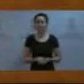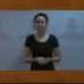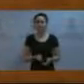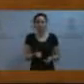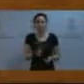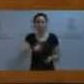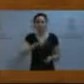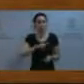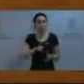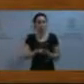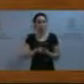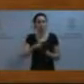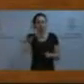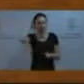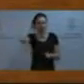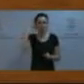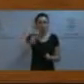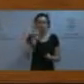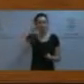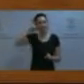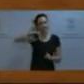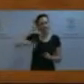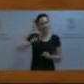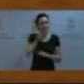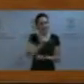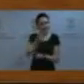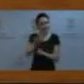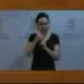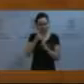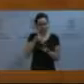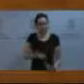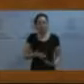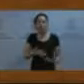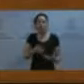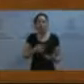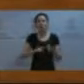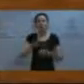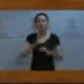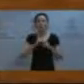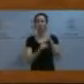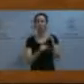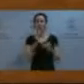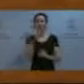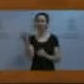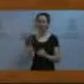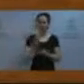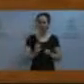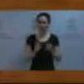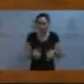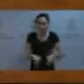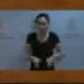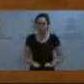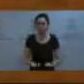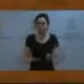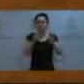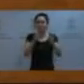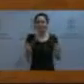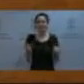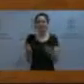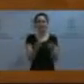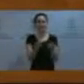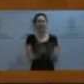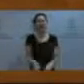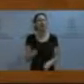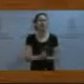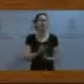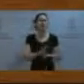somos conscientes de la dura realidad que tenemos que vivir, de las dificultades para superar la crisis, pero le insistimos, señora consejera, en la necesidad de poner